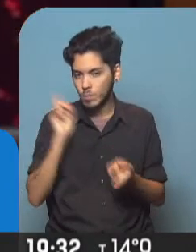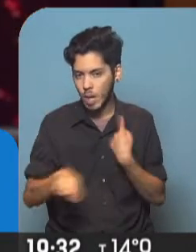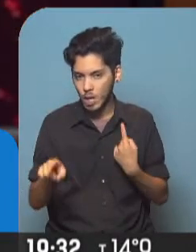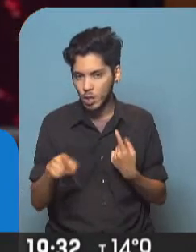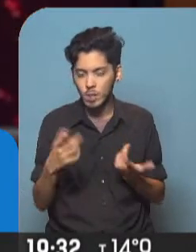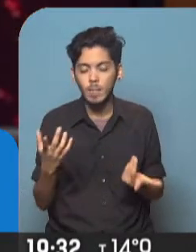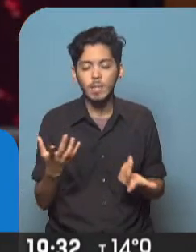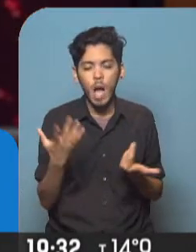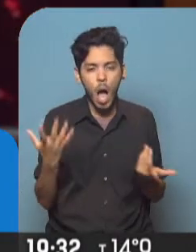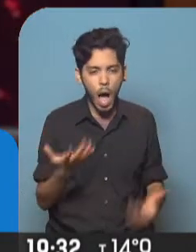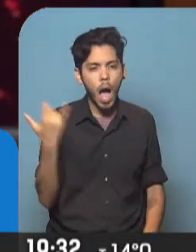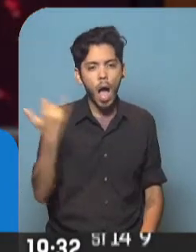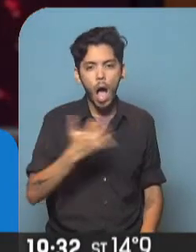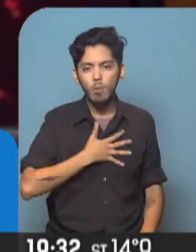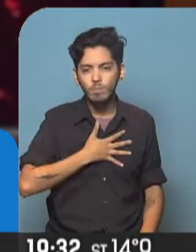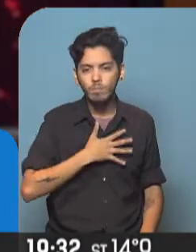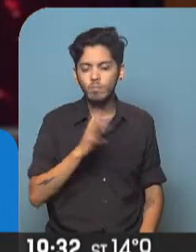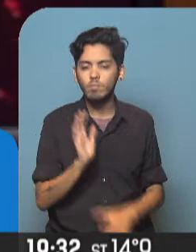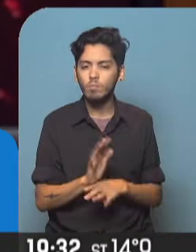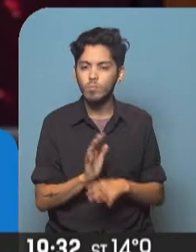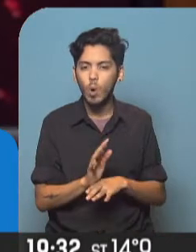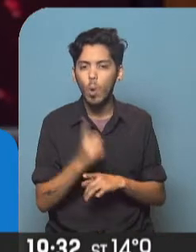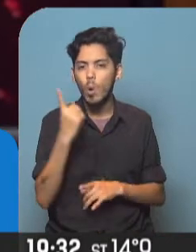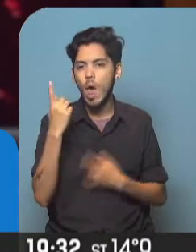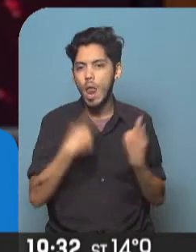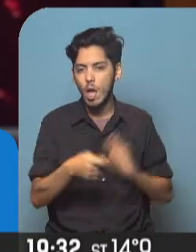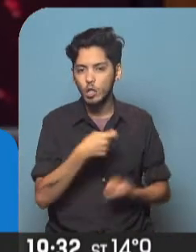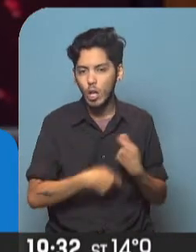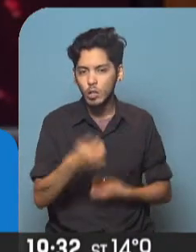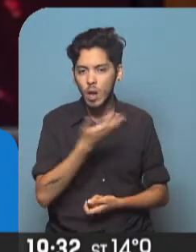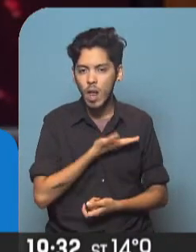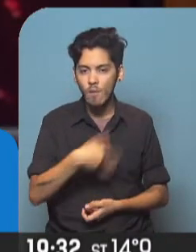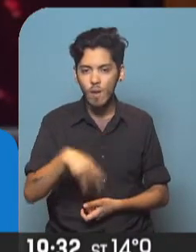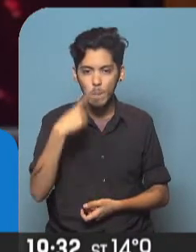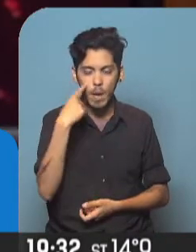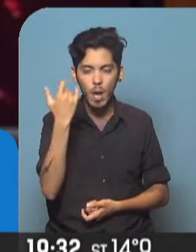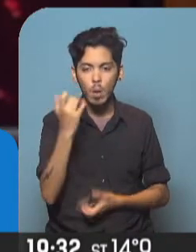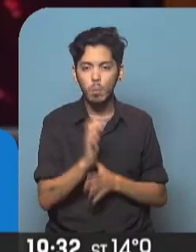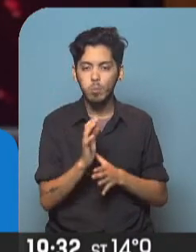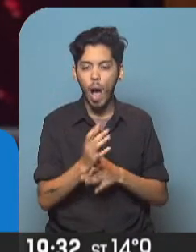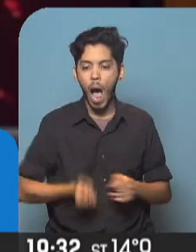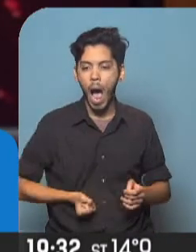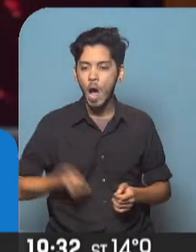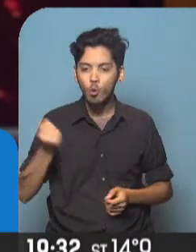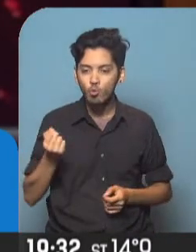Hay una percepción que una negociación con el fondo es un ajuste para